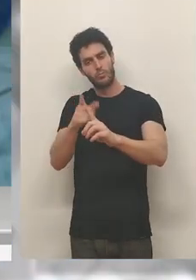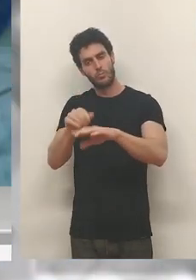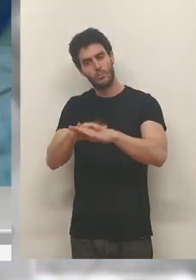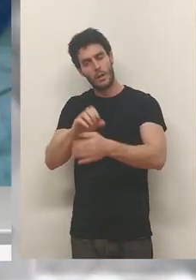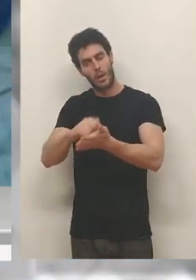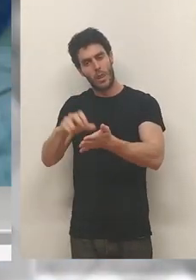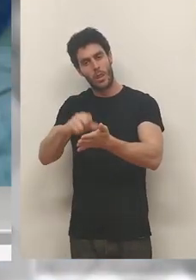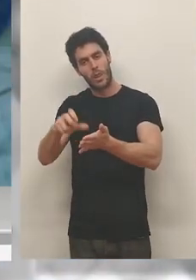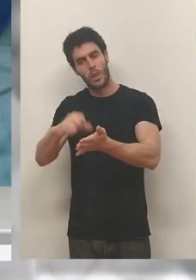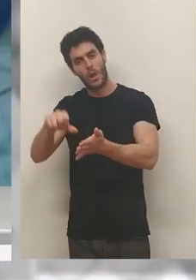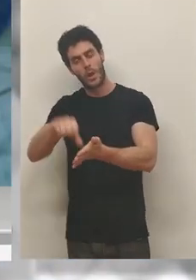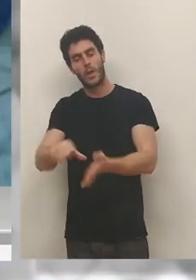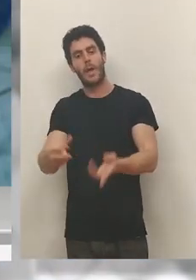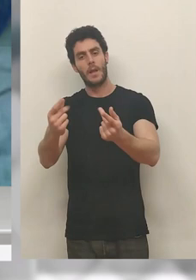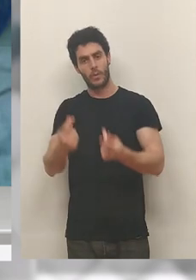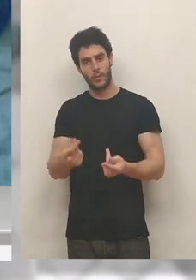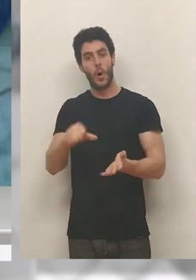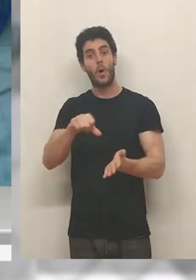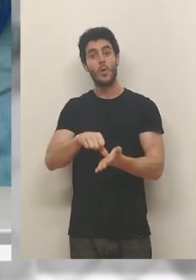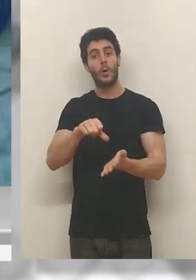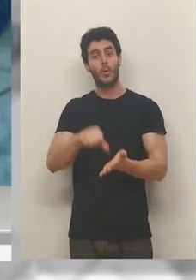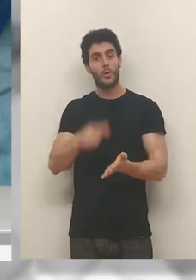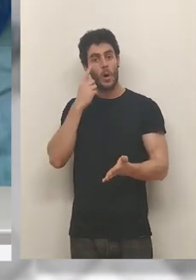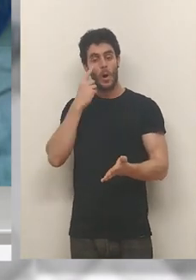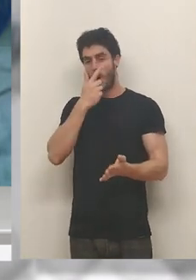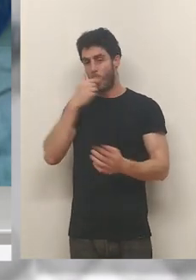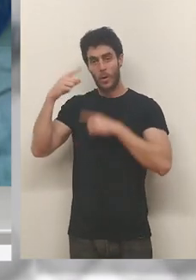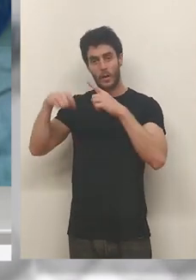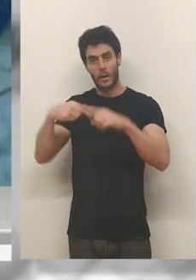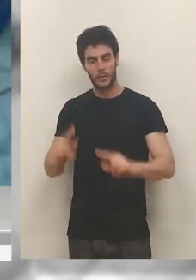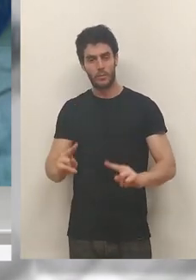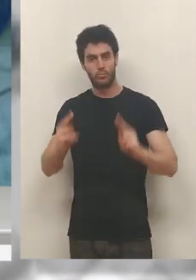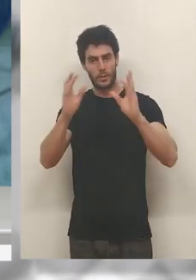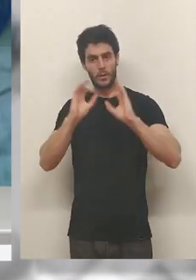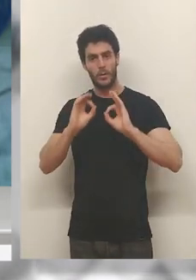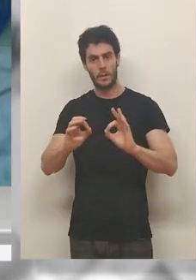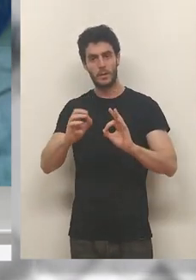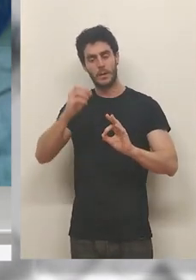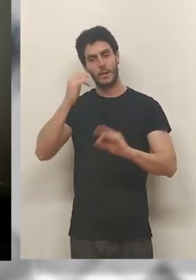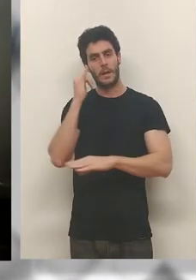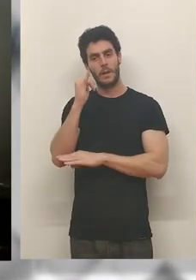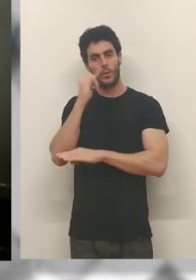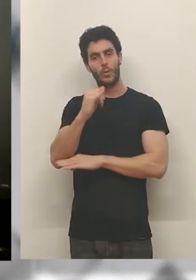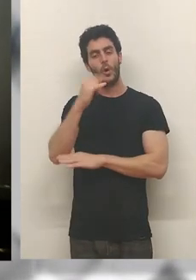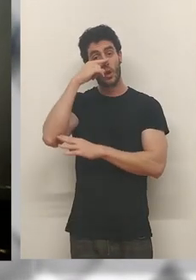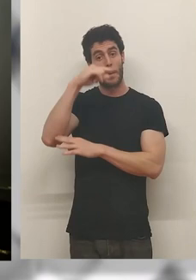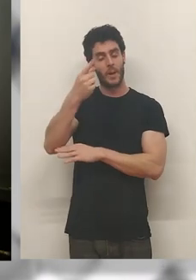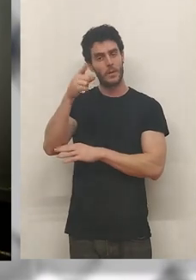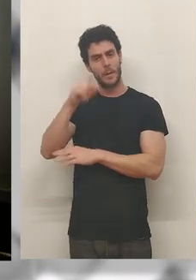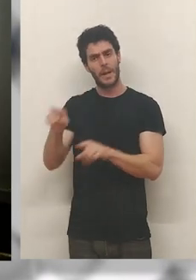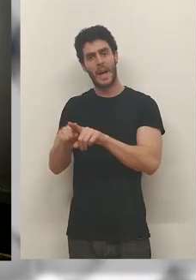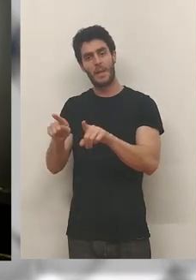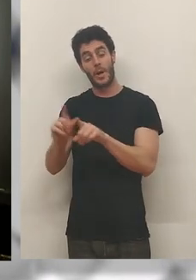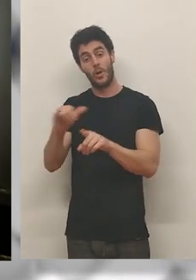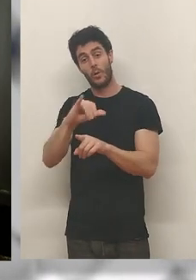singular y original paseo por la capital de La Rioja. Logroño con ojos clásicos es un trabajo de los alumnos del Instituto Tomás Mingot y hermanos